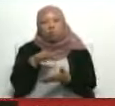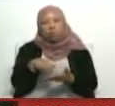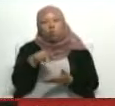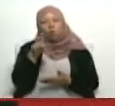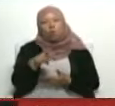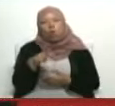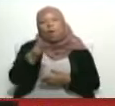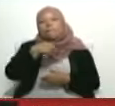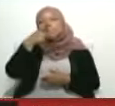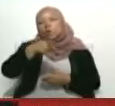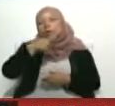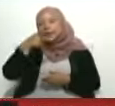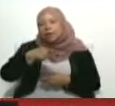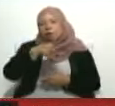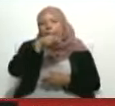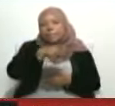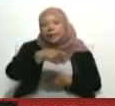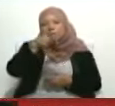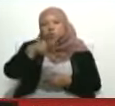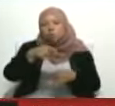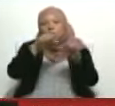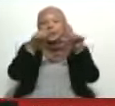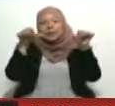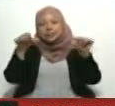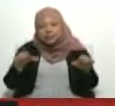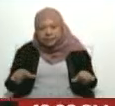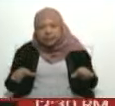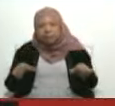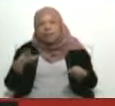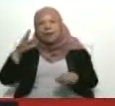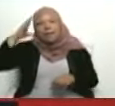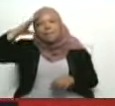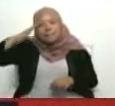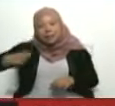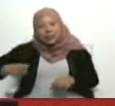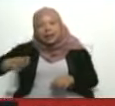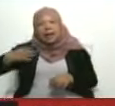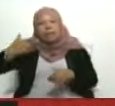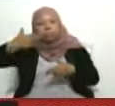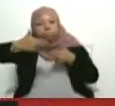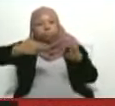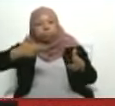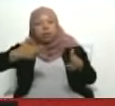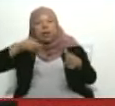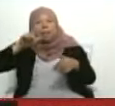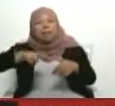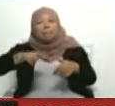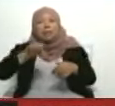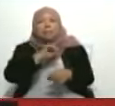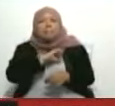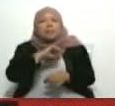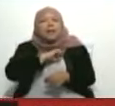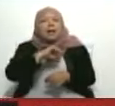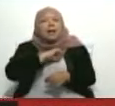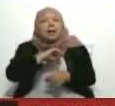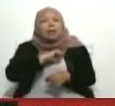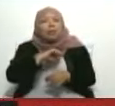dirigentes políticos, sistemas de armas de la FAM y causar terror,